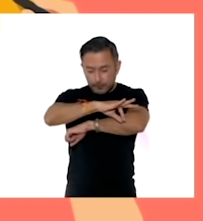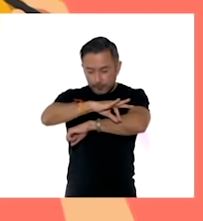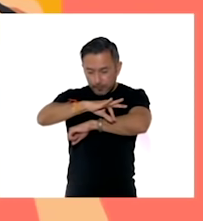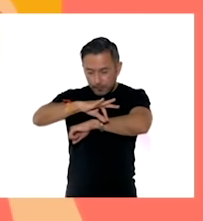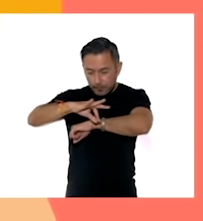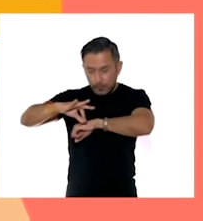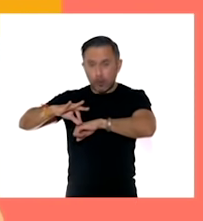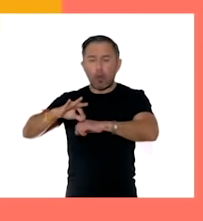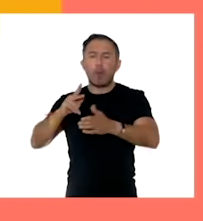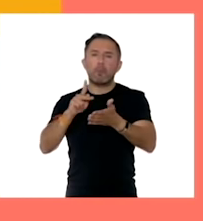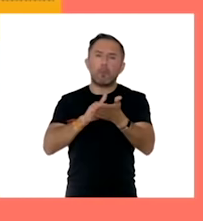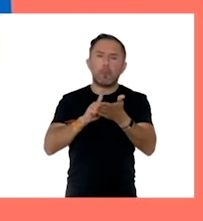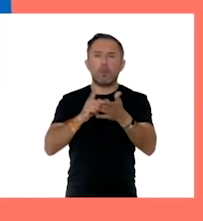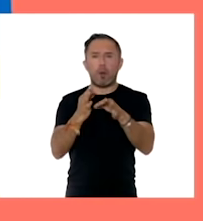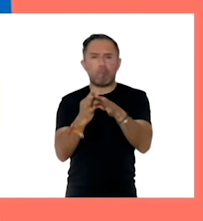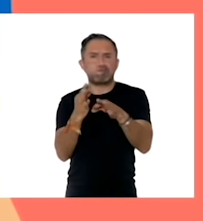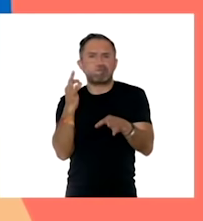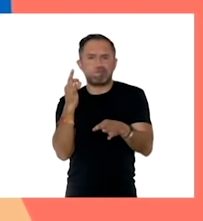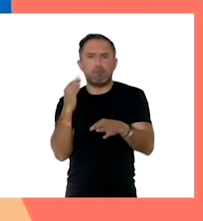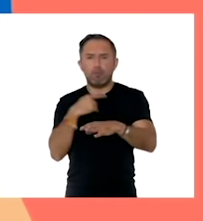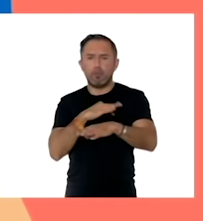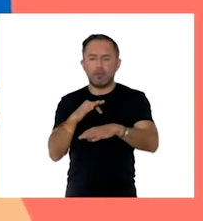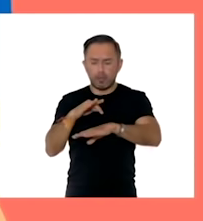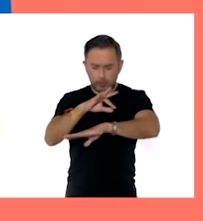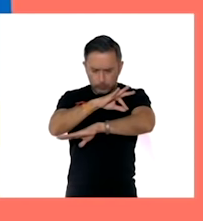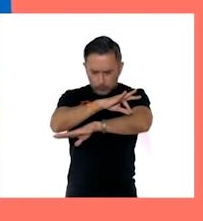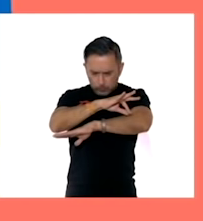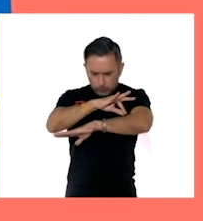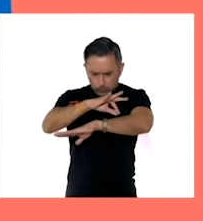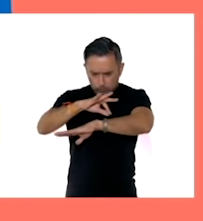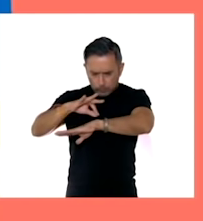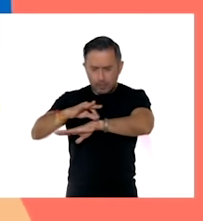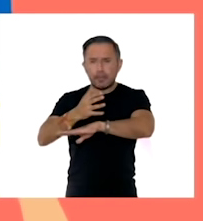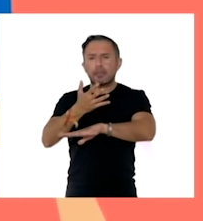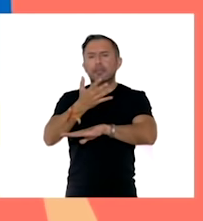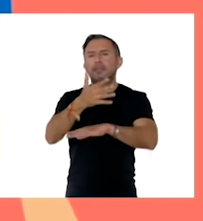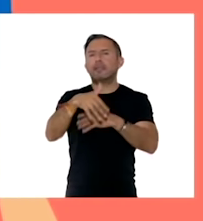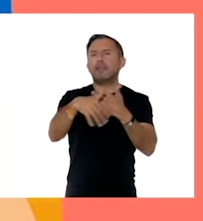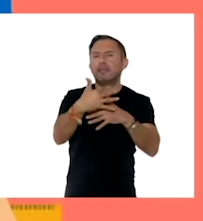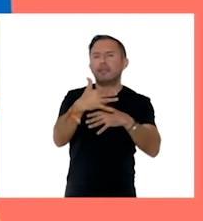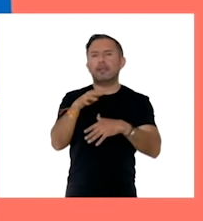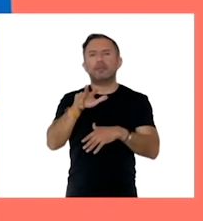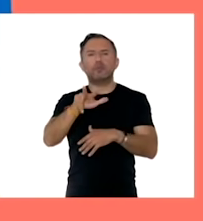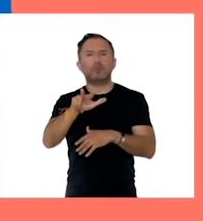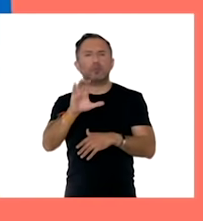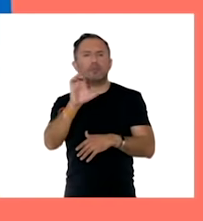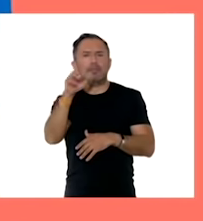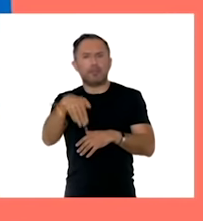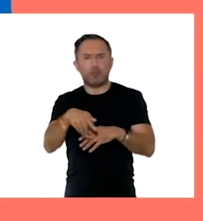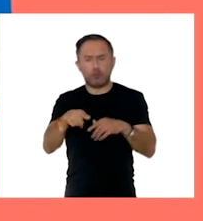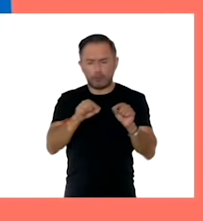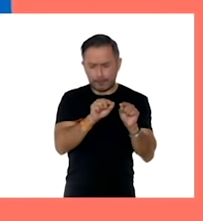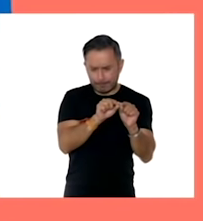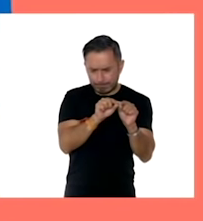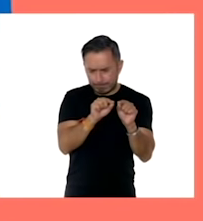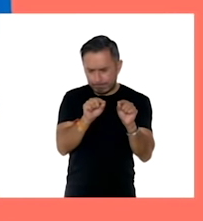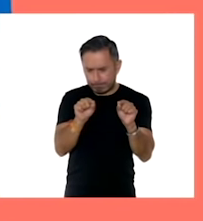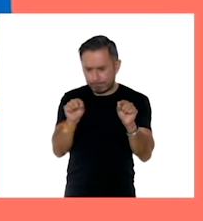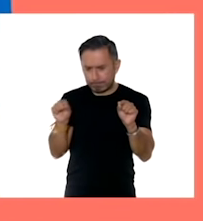el plumón o la pluma de 15 a 18 centímetros de largo de un lado, dejando un